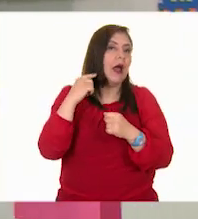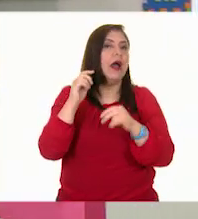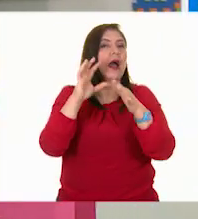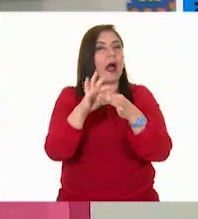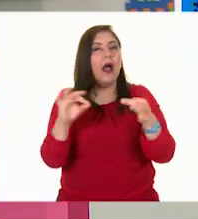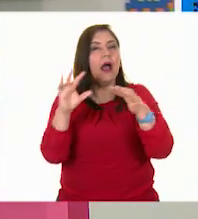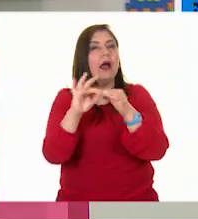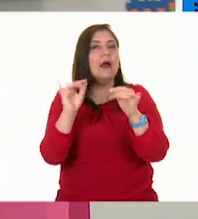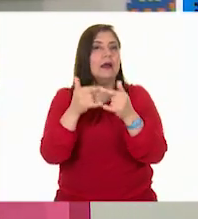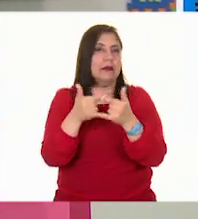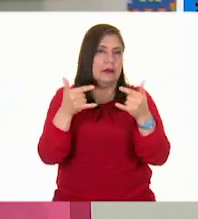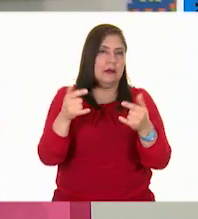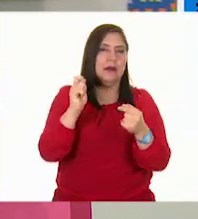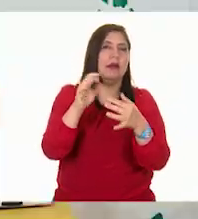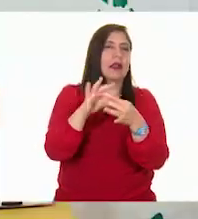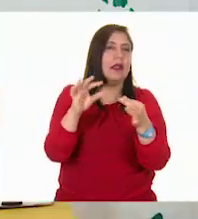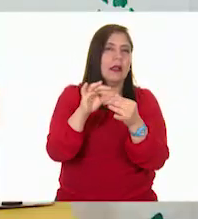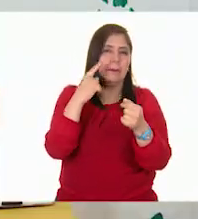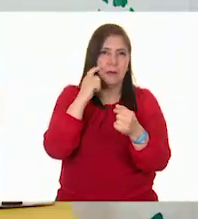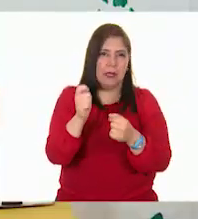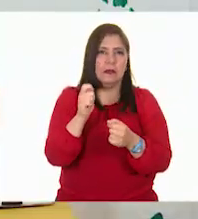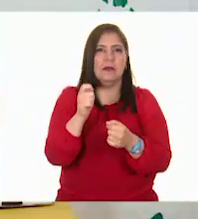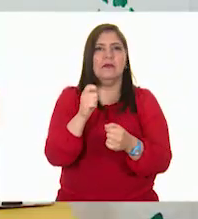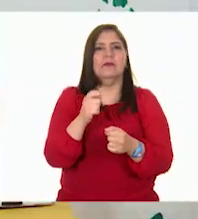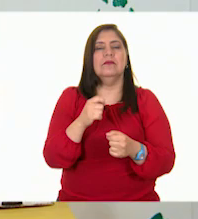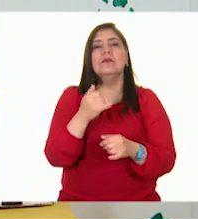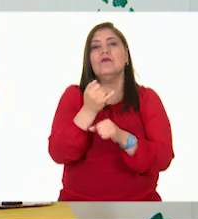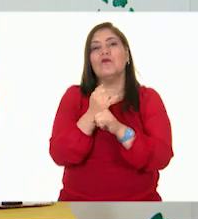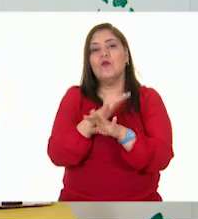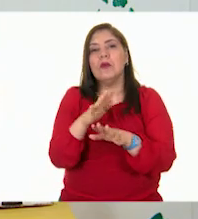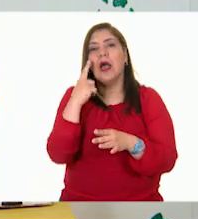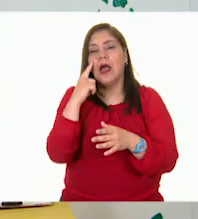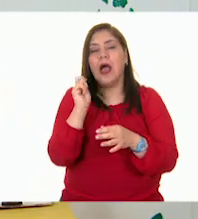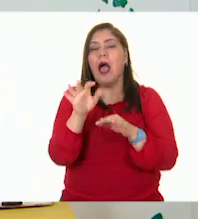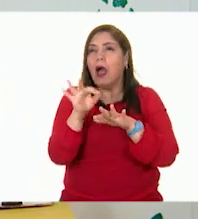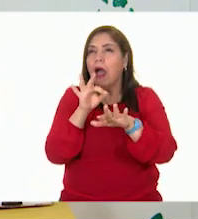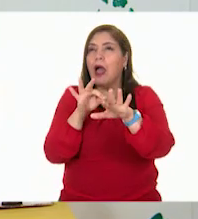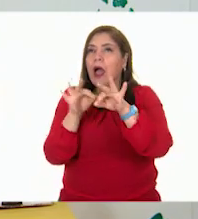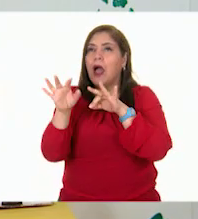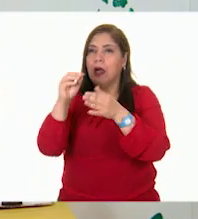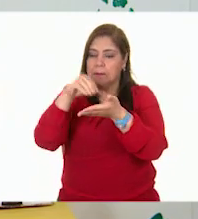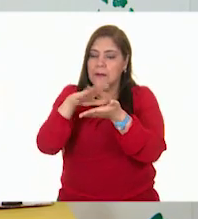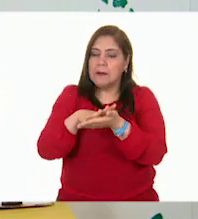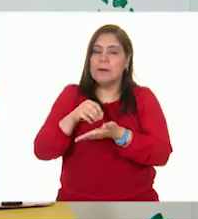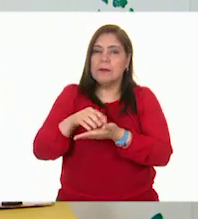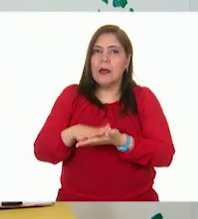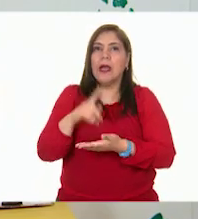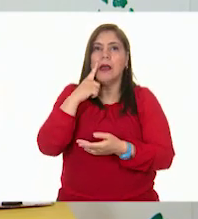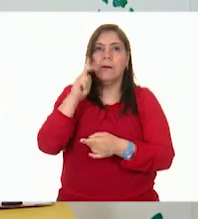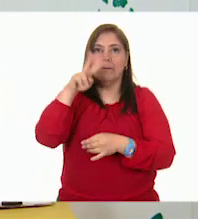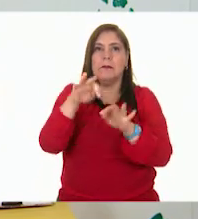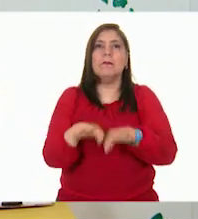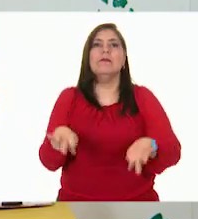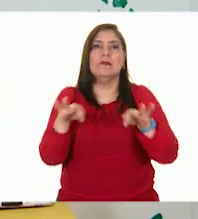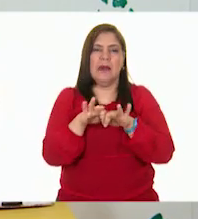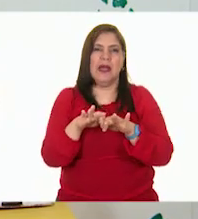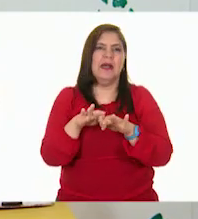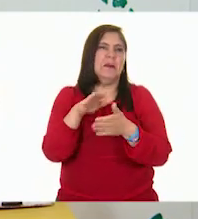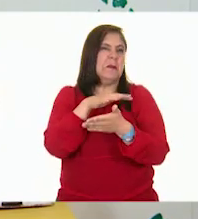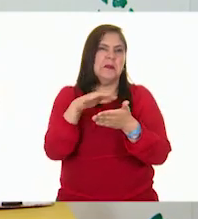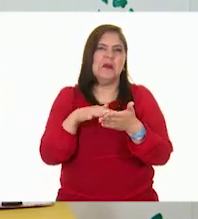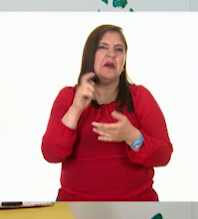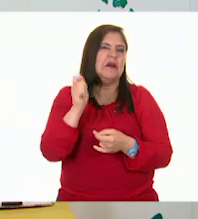atención para que vayamos rescatando información y datos importantes de nuestro texto.